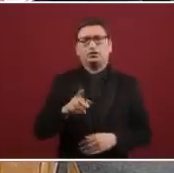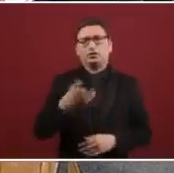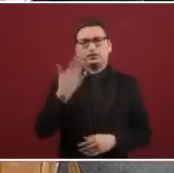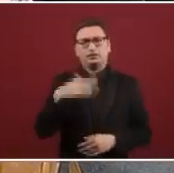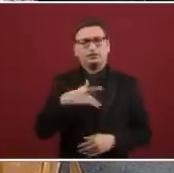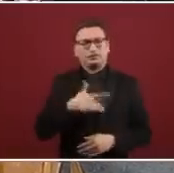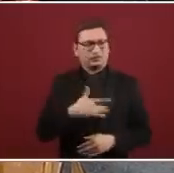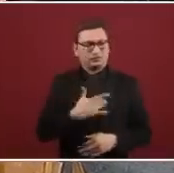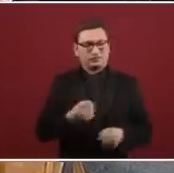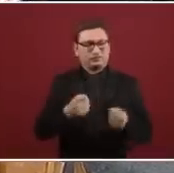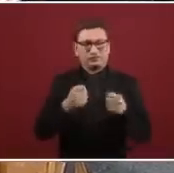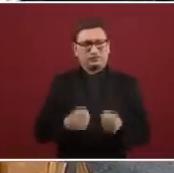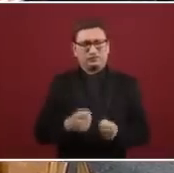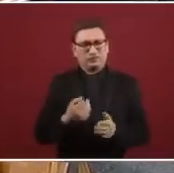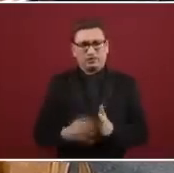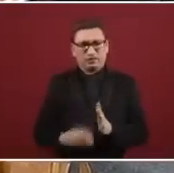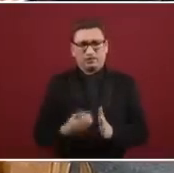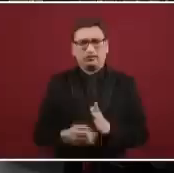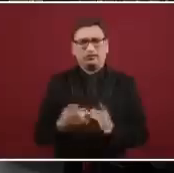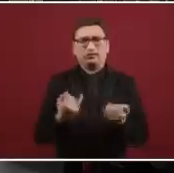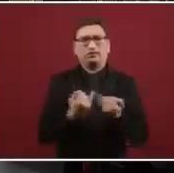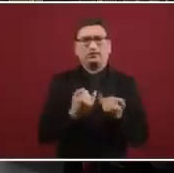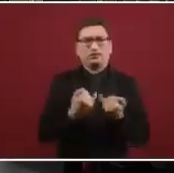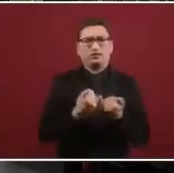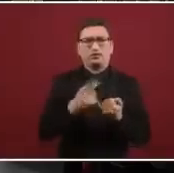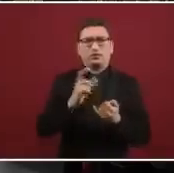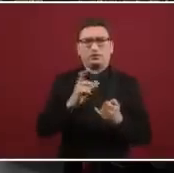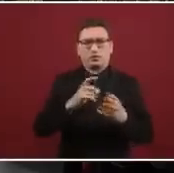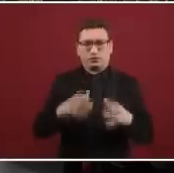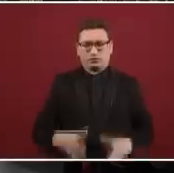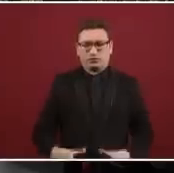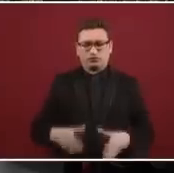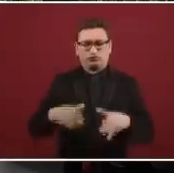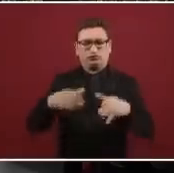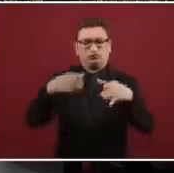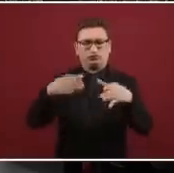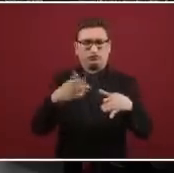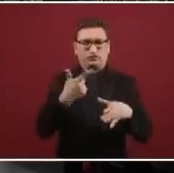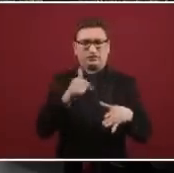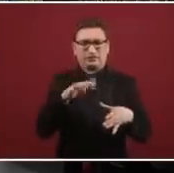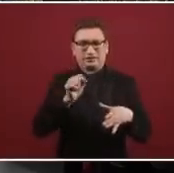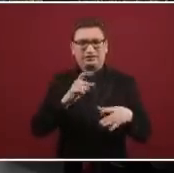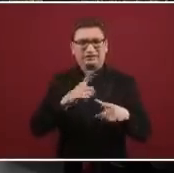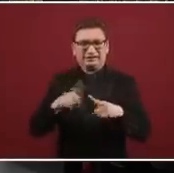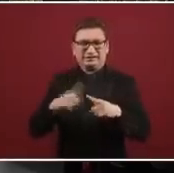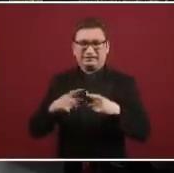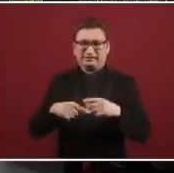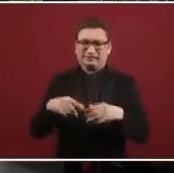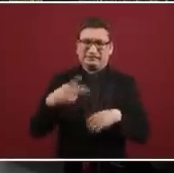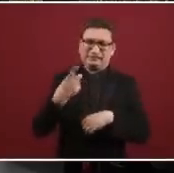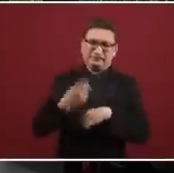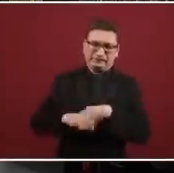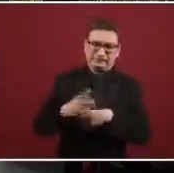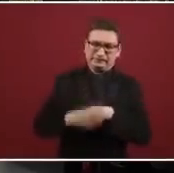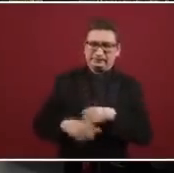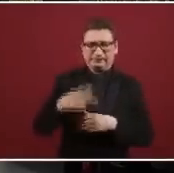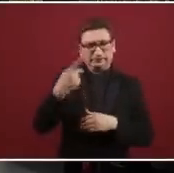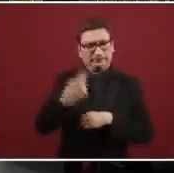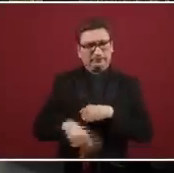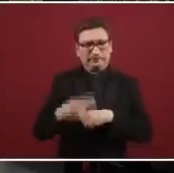inseguridad, sobre la vulnerabilidad de los tanques de cilindro, que ya ha derivado en, desafortunadamente, en